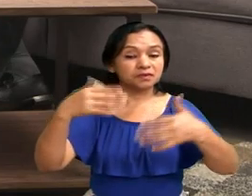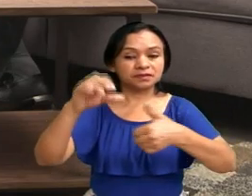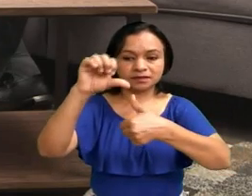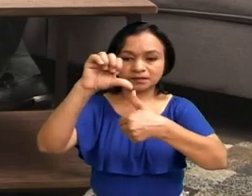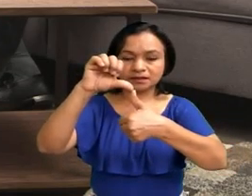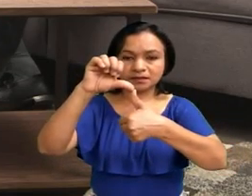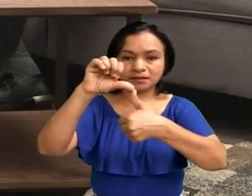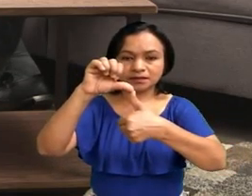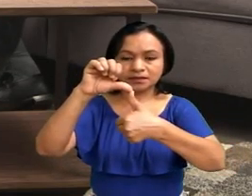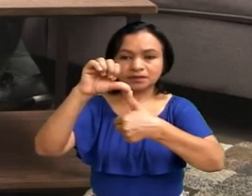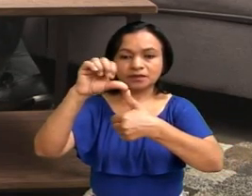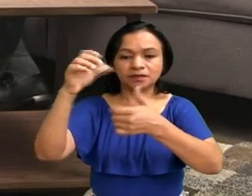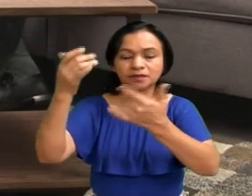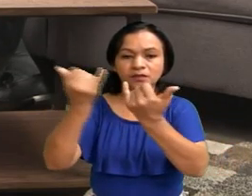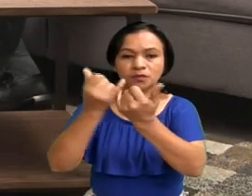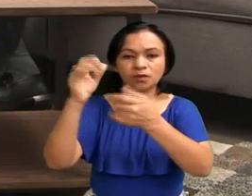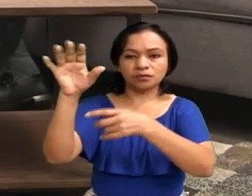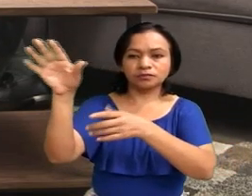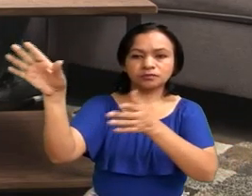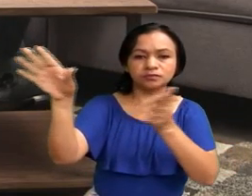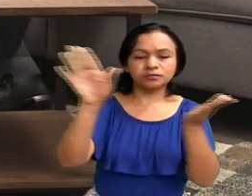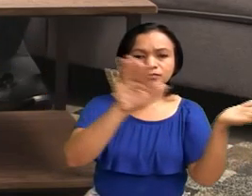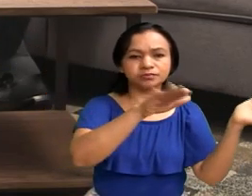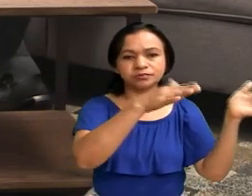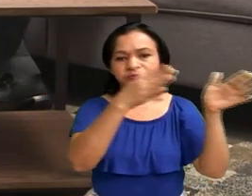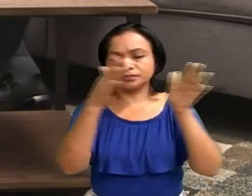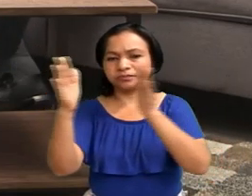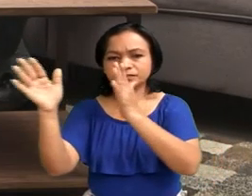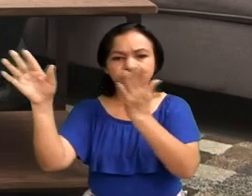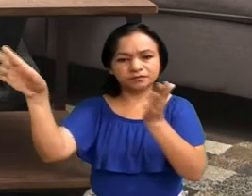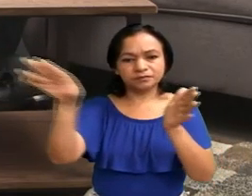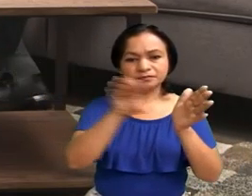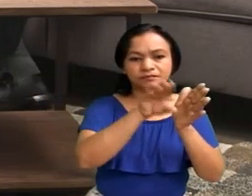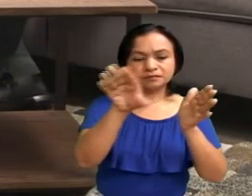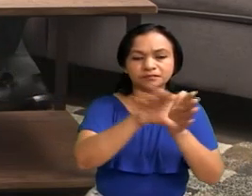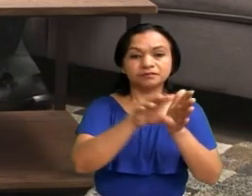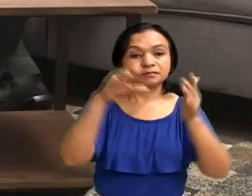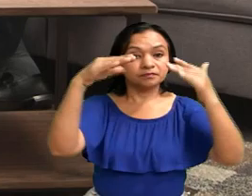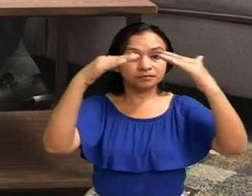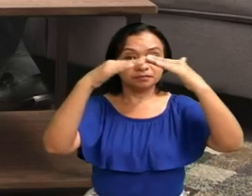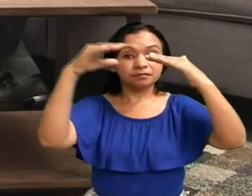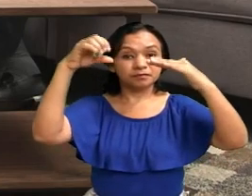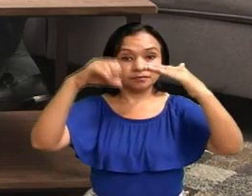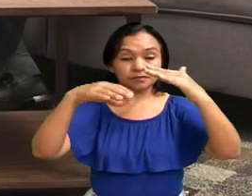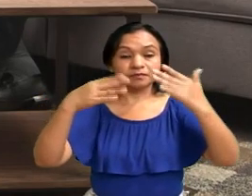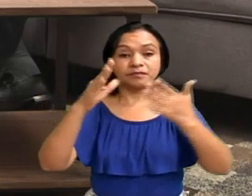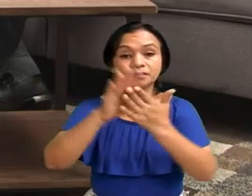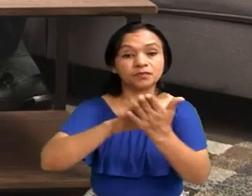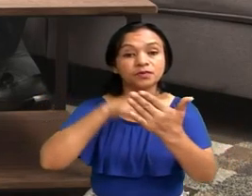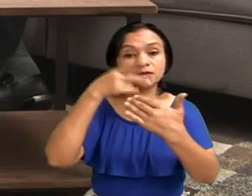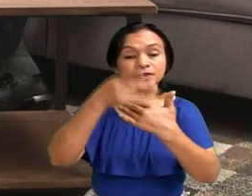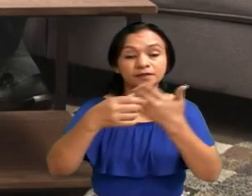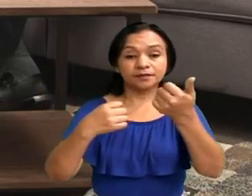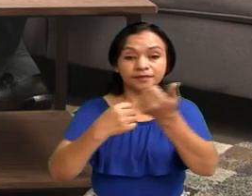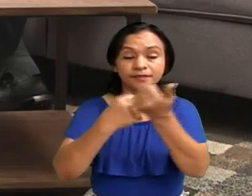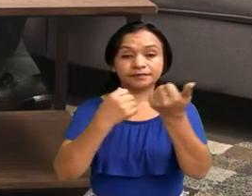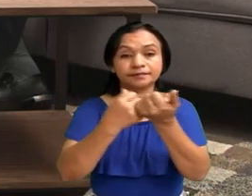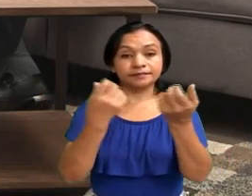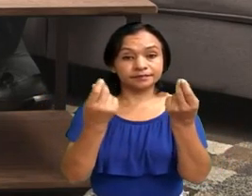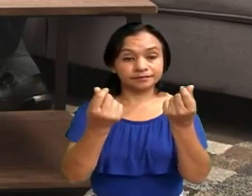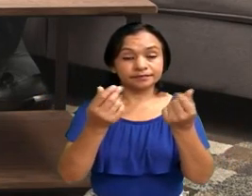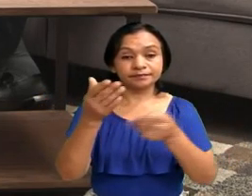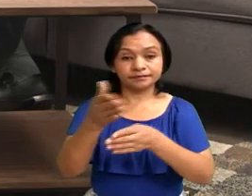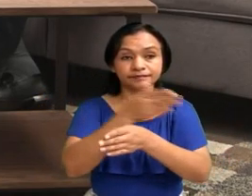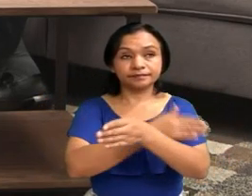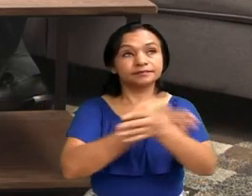con biomasa, ¿verdad? Entonces, todos esos cambios van acompañados de ese programa financiero, ¿verdad?, que te